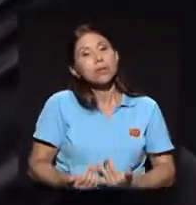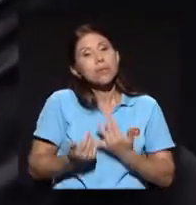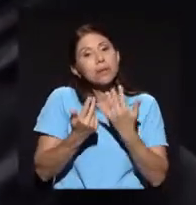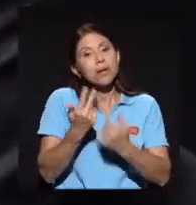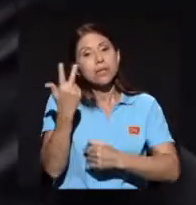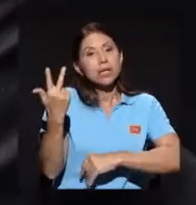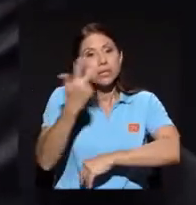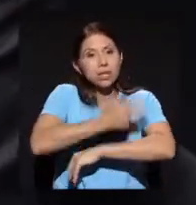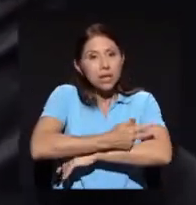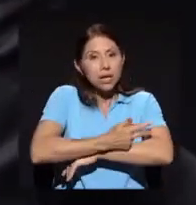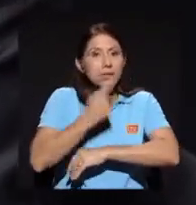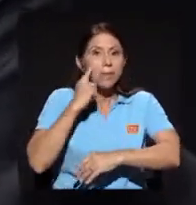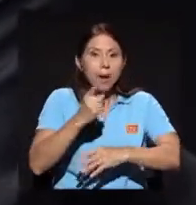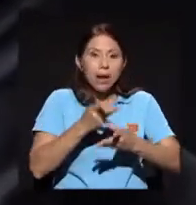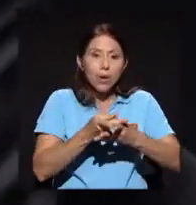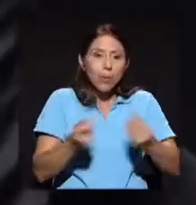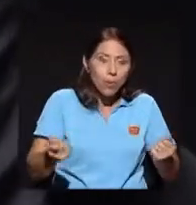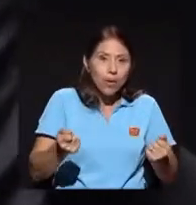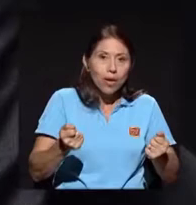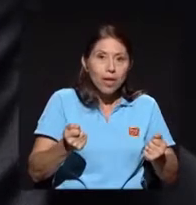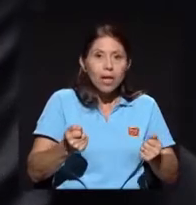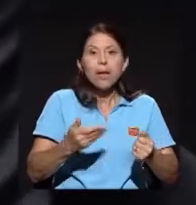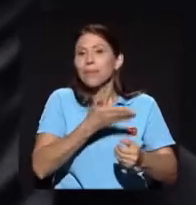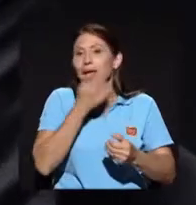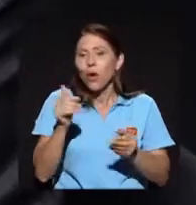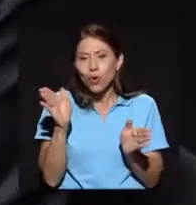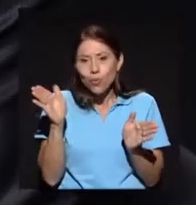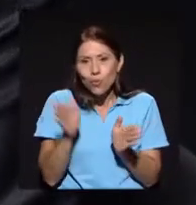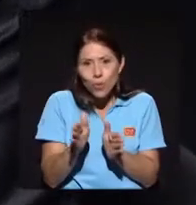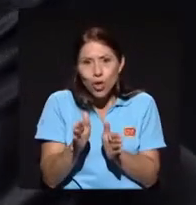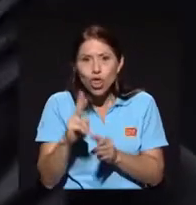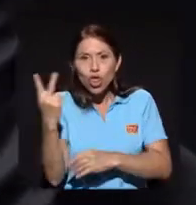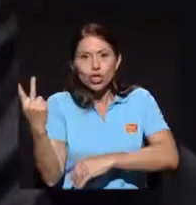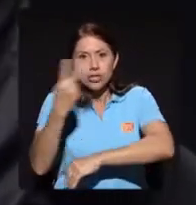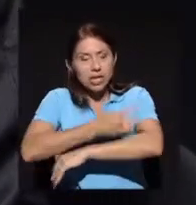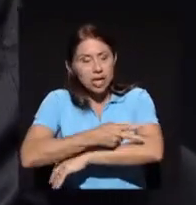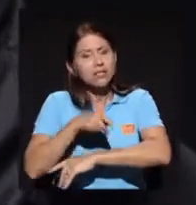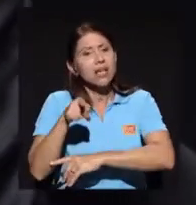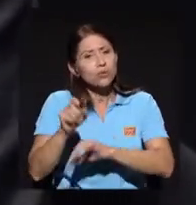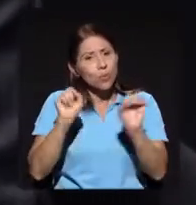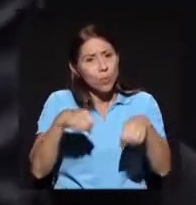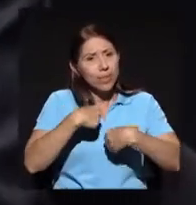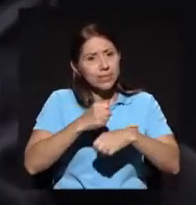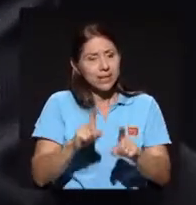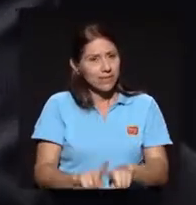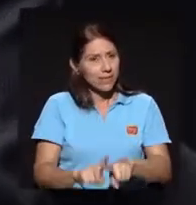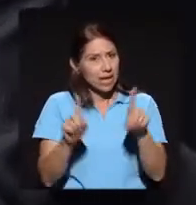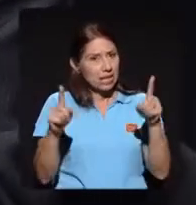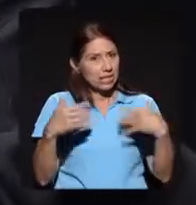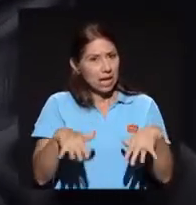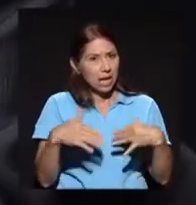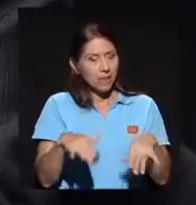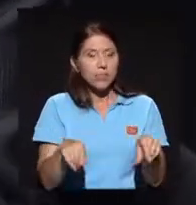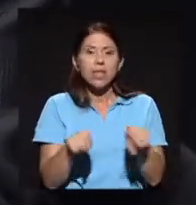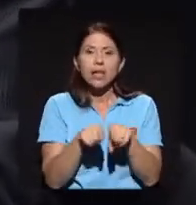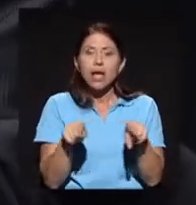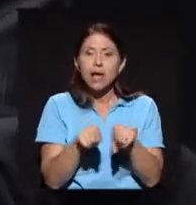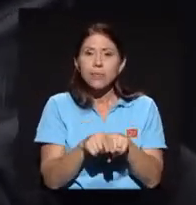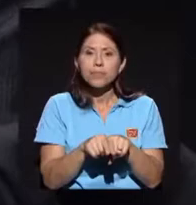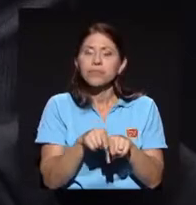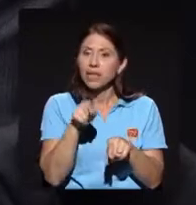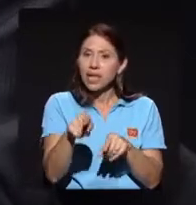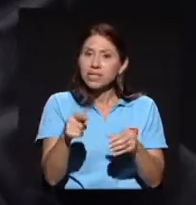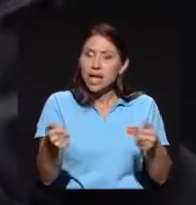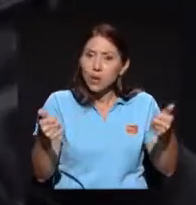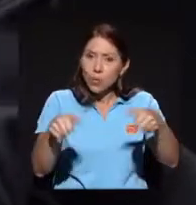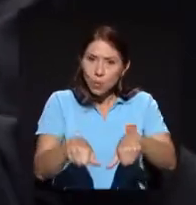emociones puede ser un mundo de diferencia y cosas así por el estilo el acuerdo pues eso